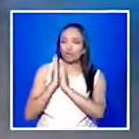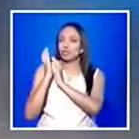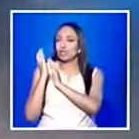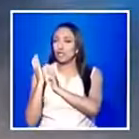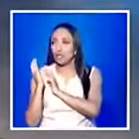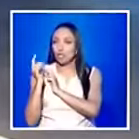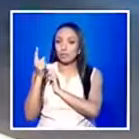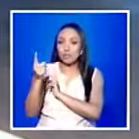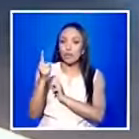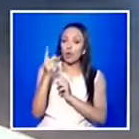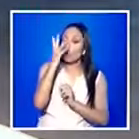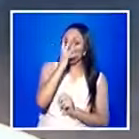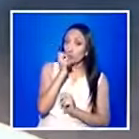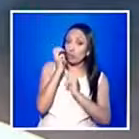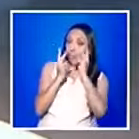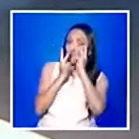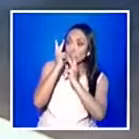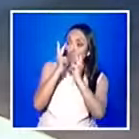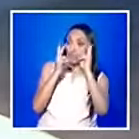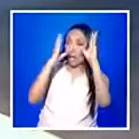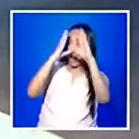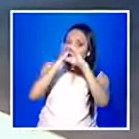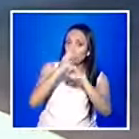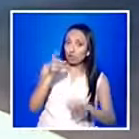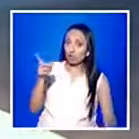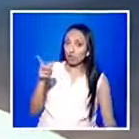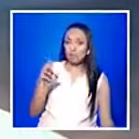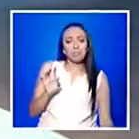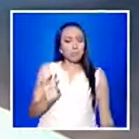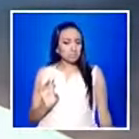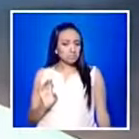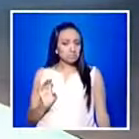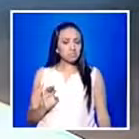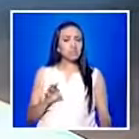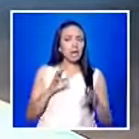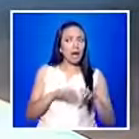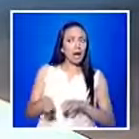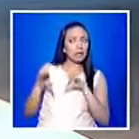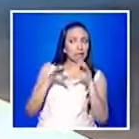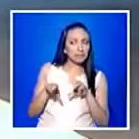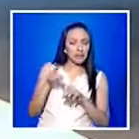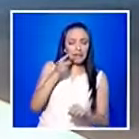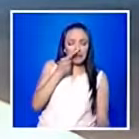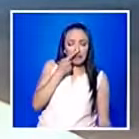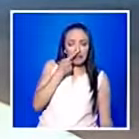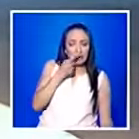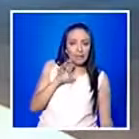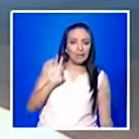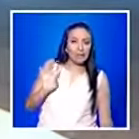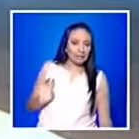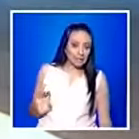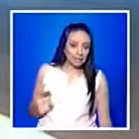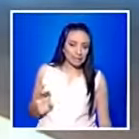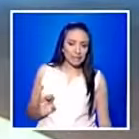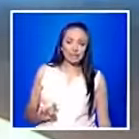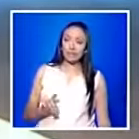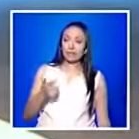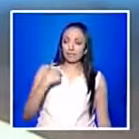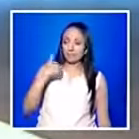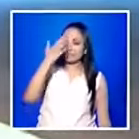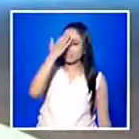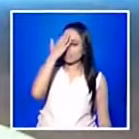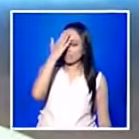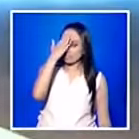Criptas, Leyendas y Misterios. Es una actividad diferente, temeraria incluso, para disfrutar con amigos y familiares, pero yo sé que también